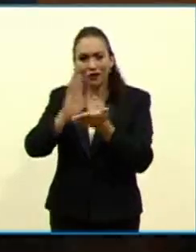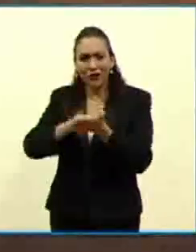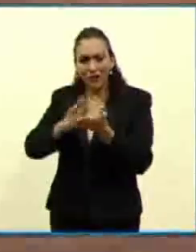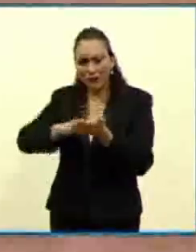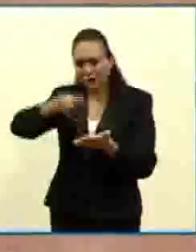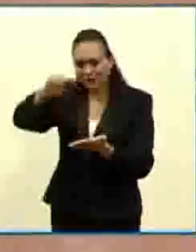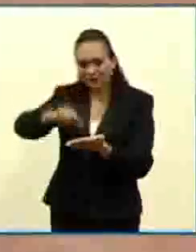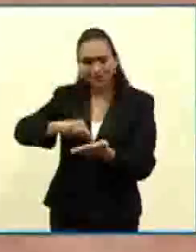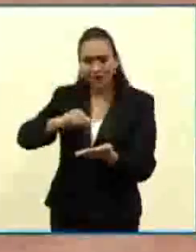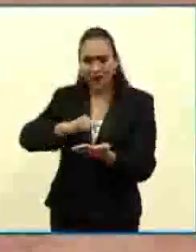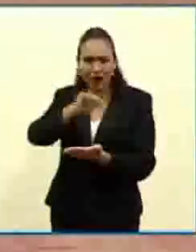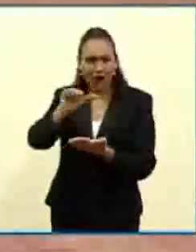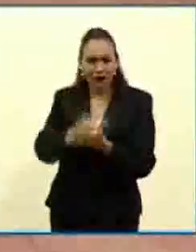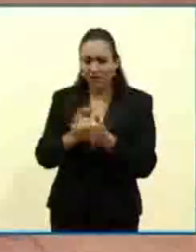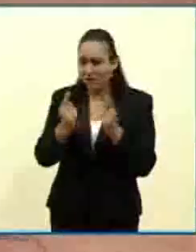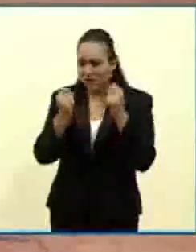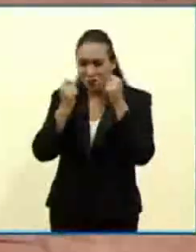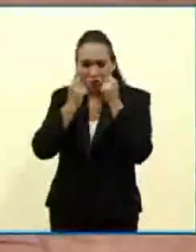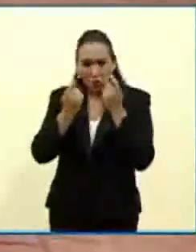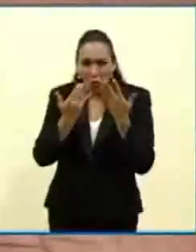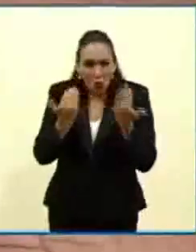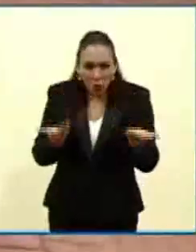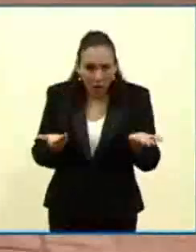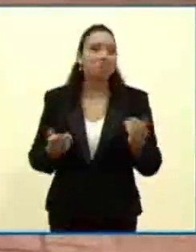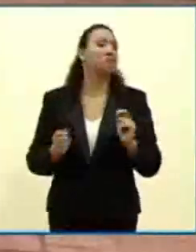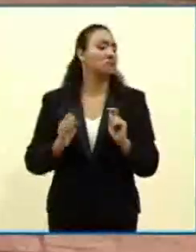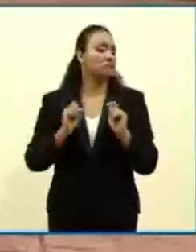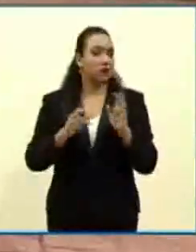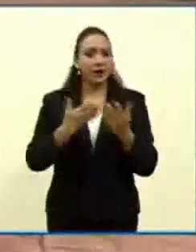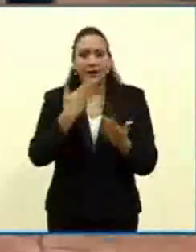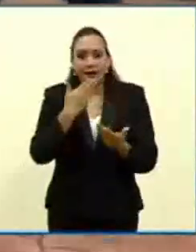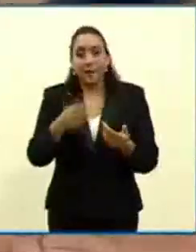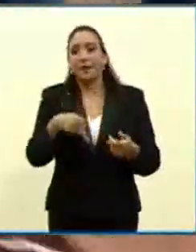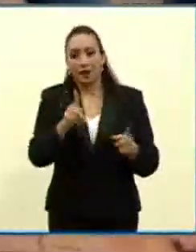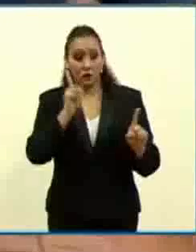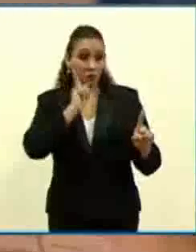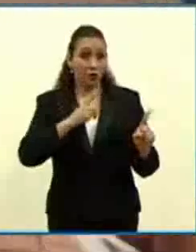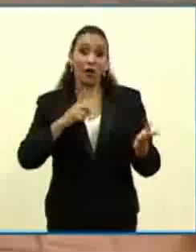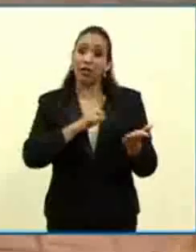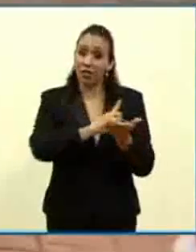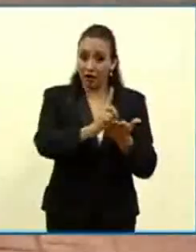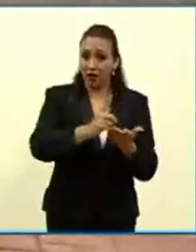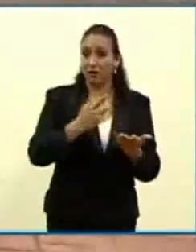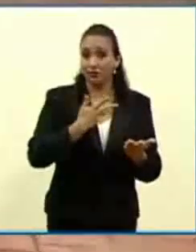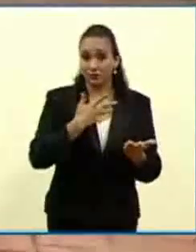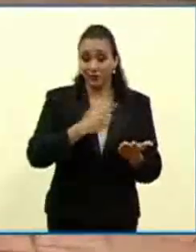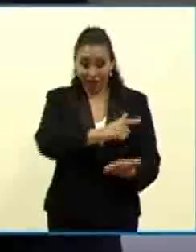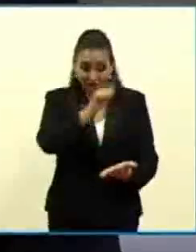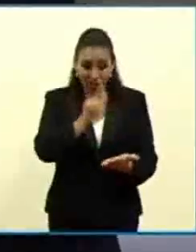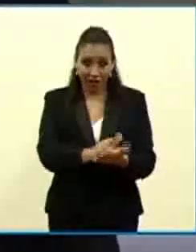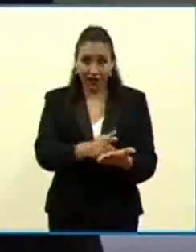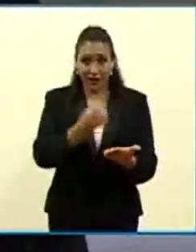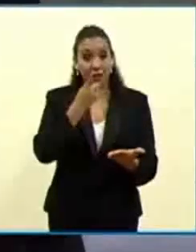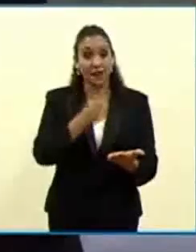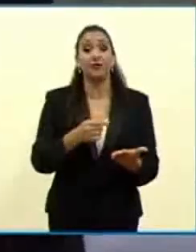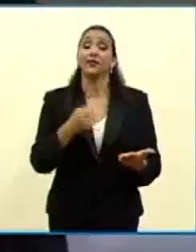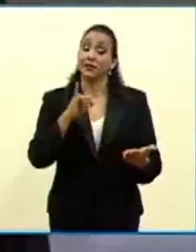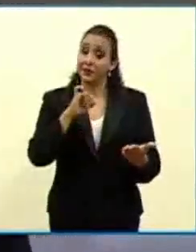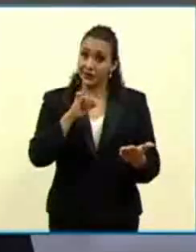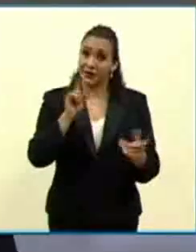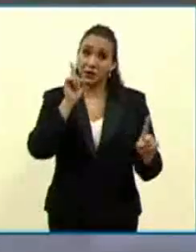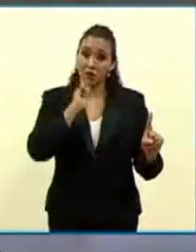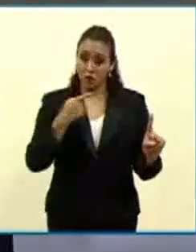eliminan los obstáculos o límites que existen en contratos colectivos y en la ley para que puedan recibir los